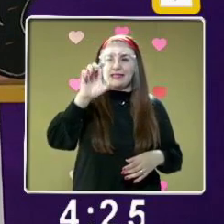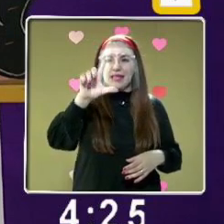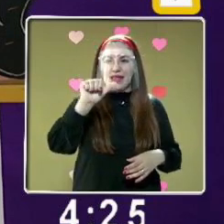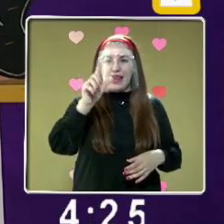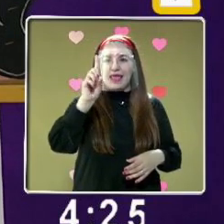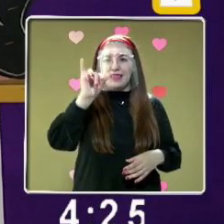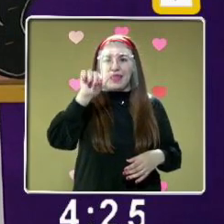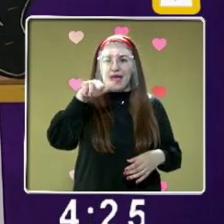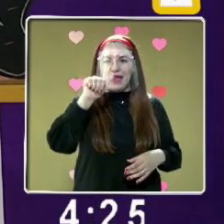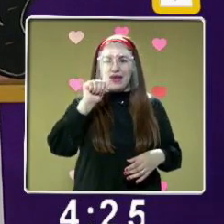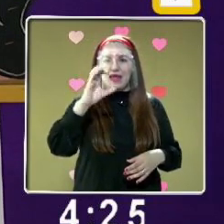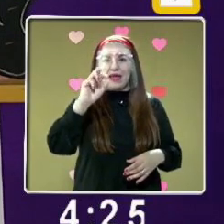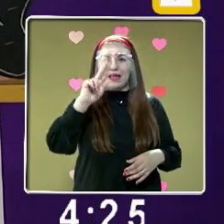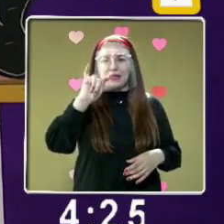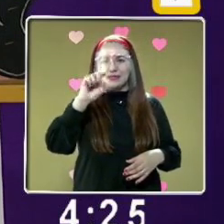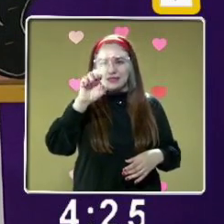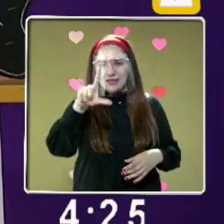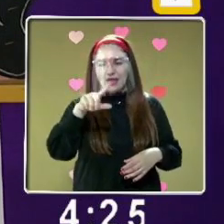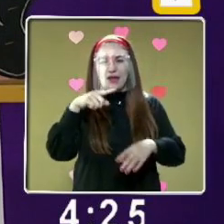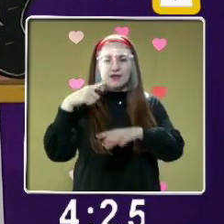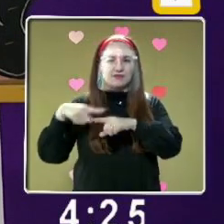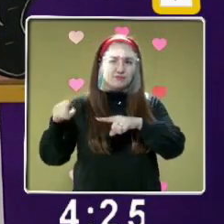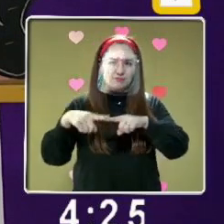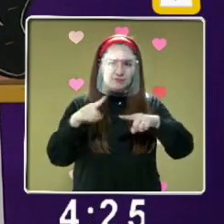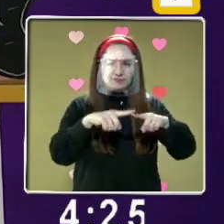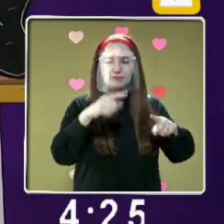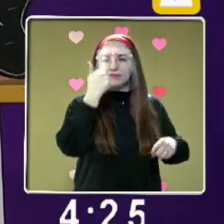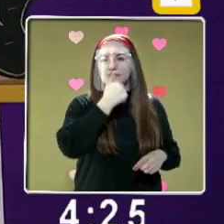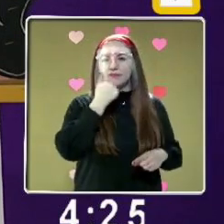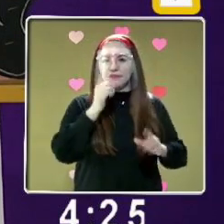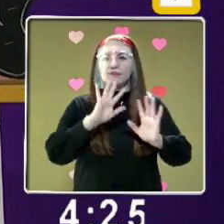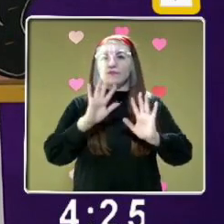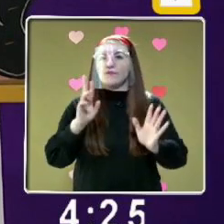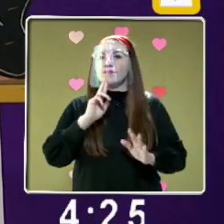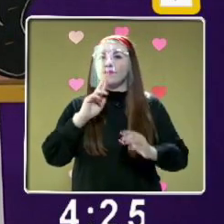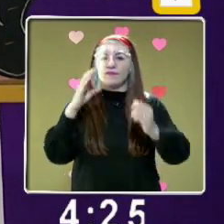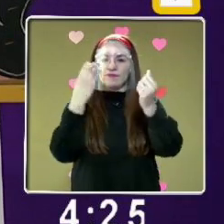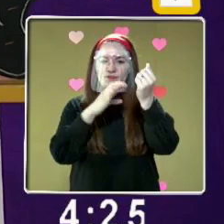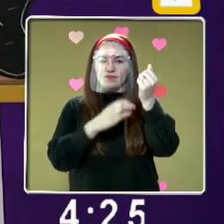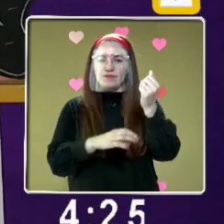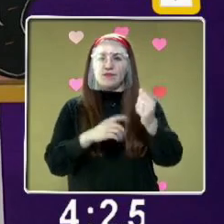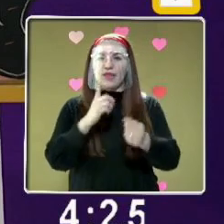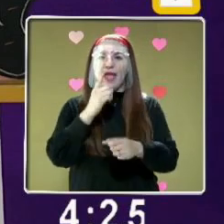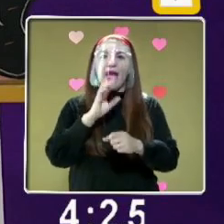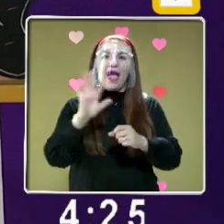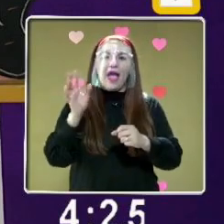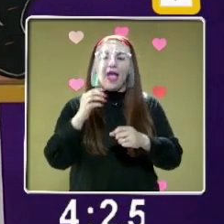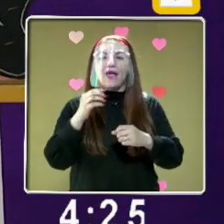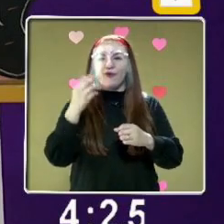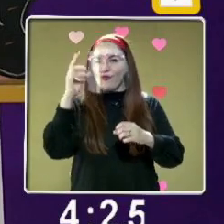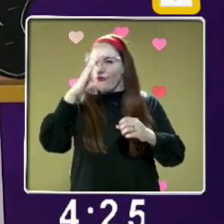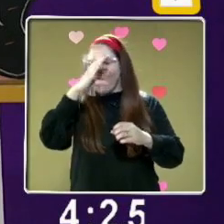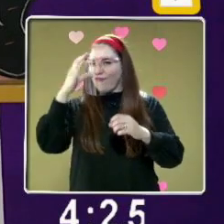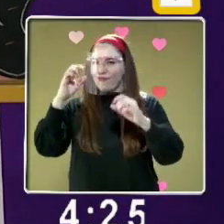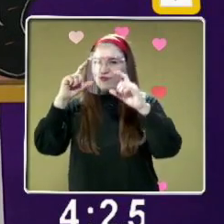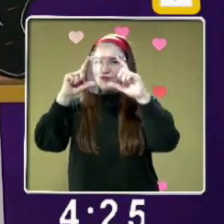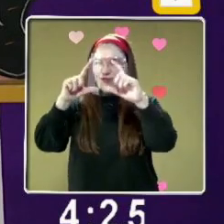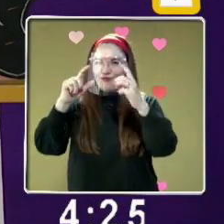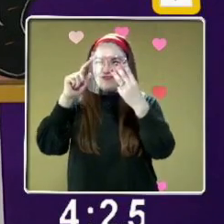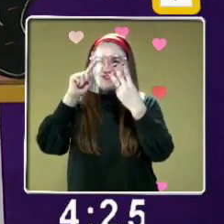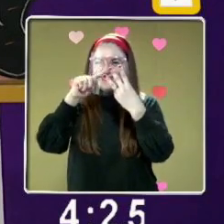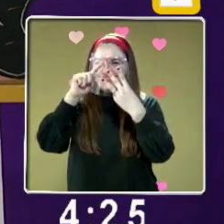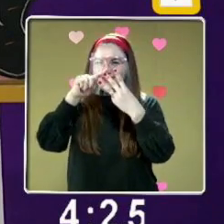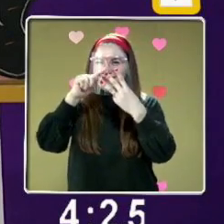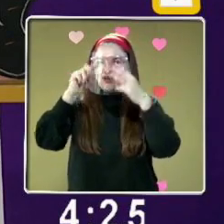Cristal, Solange y Dalia, y entre otros alumnos, ya dieron con la respuesta porque dicen, no, ya con la imagen del medio a lo mejor como que ya lo pude conectar la